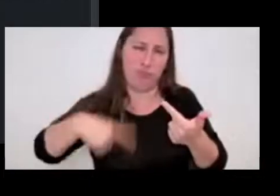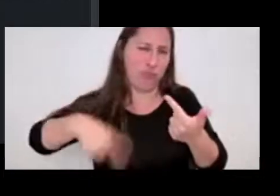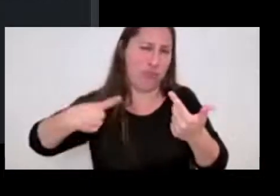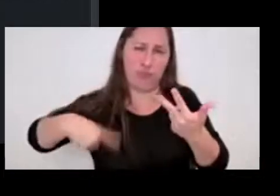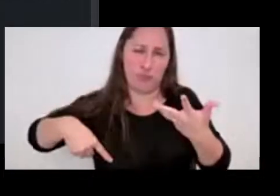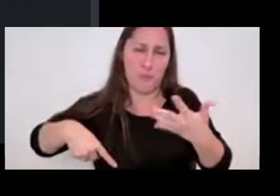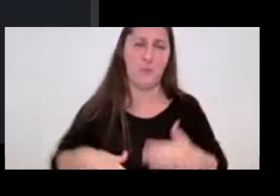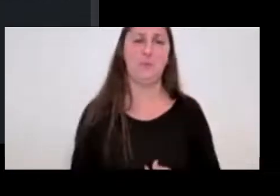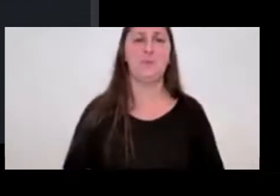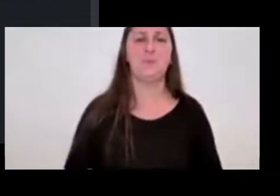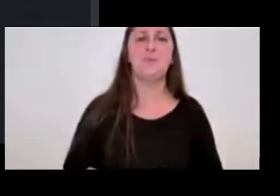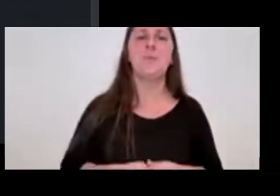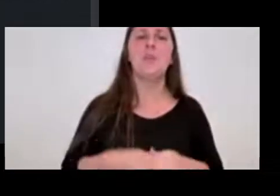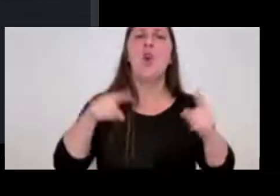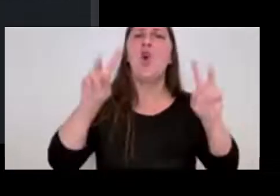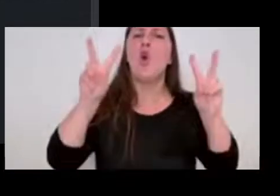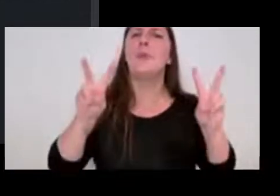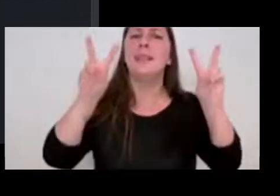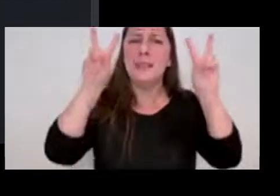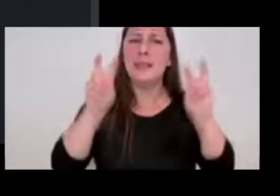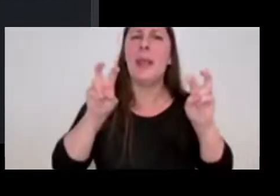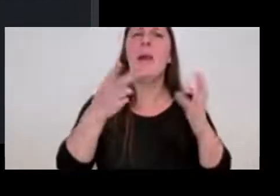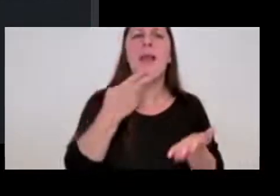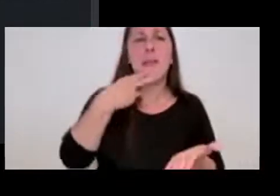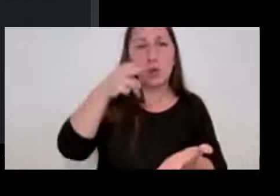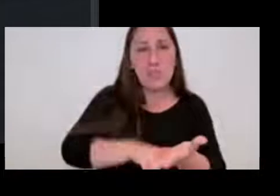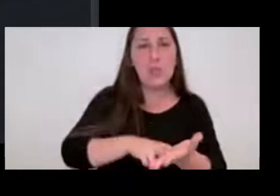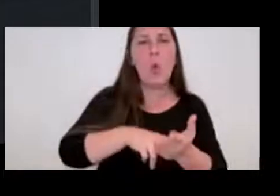El tratamiento impositivo de la distribución de dividendos.